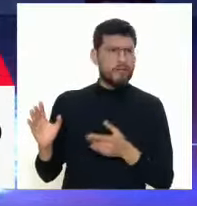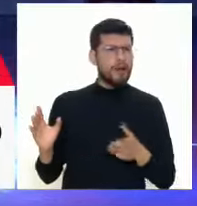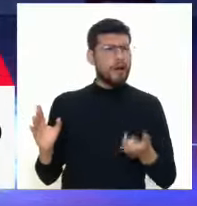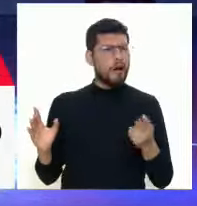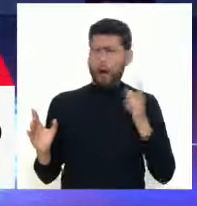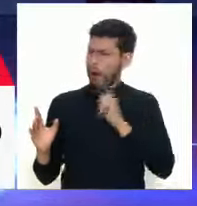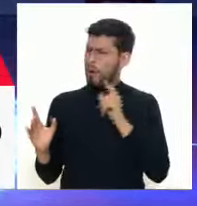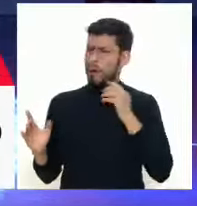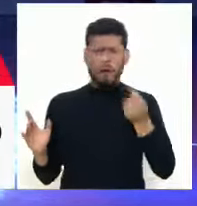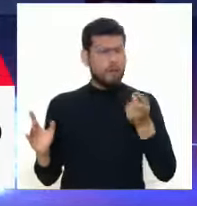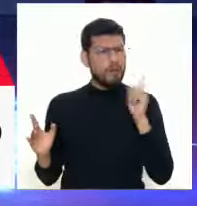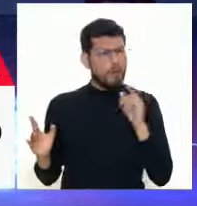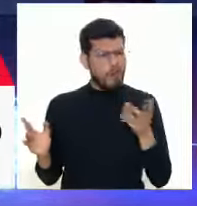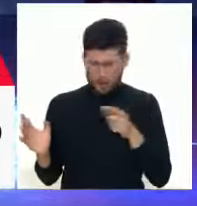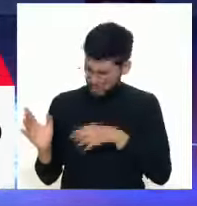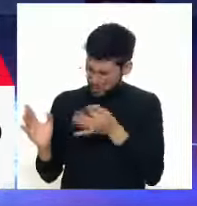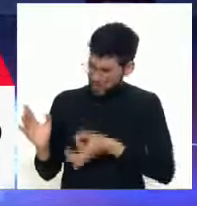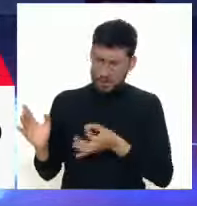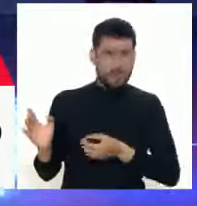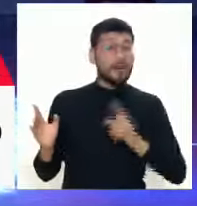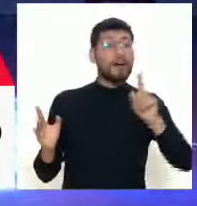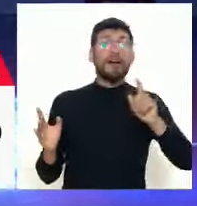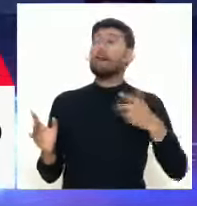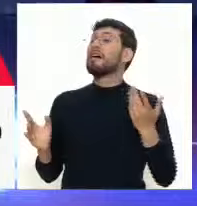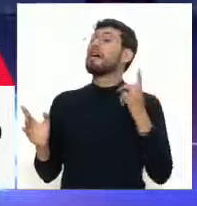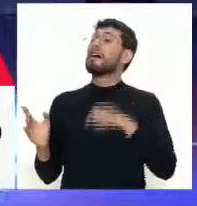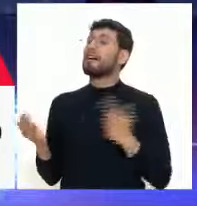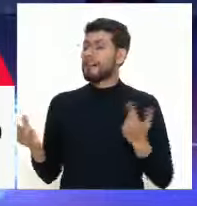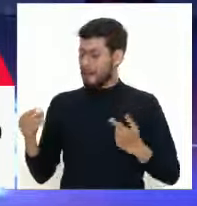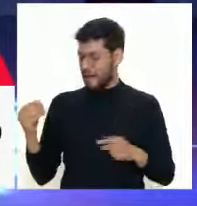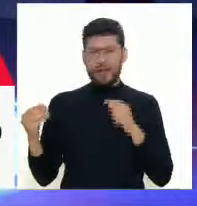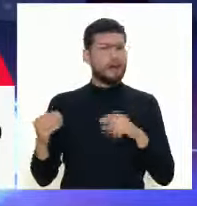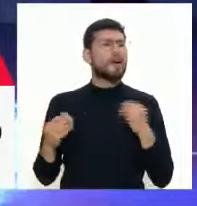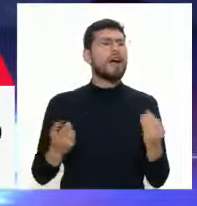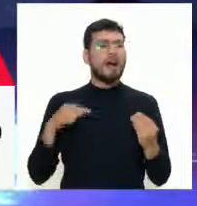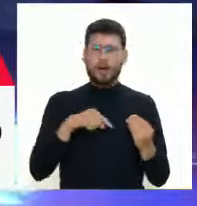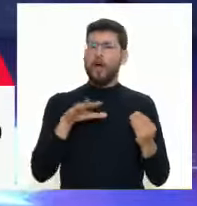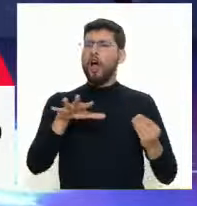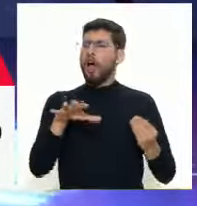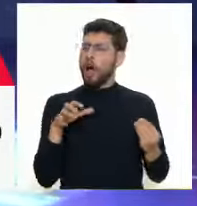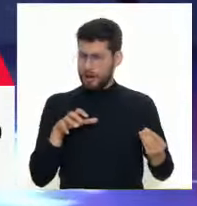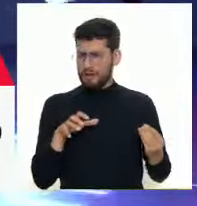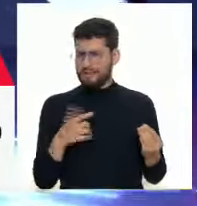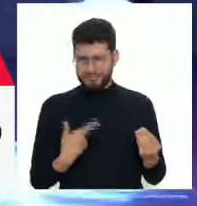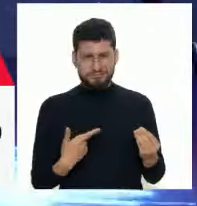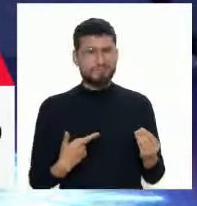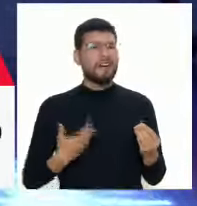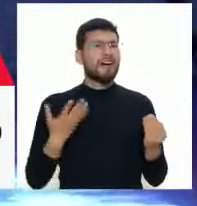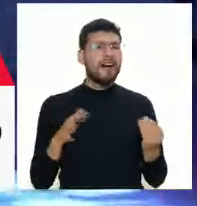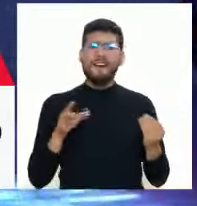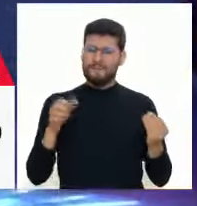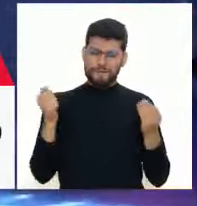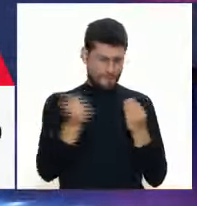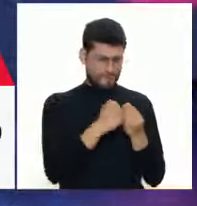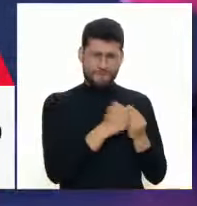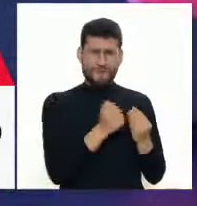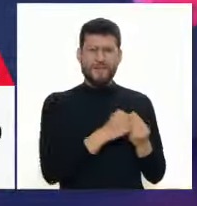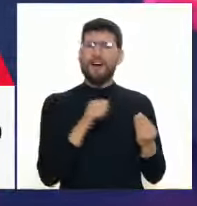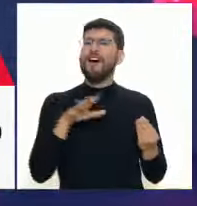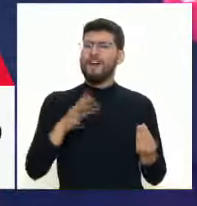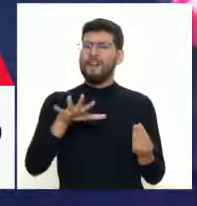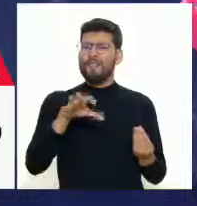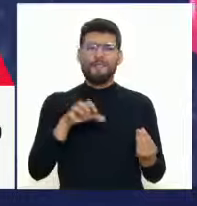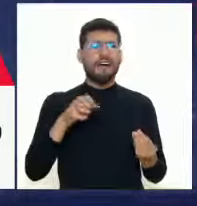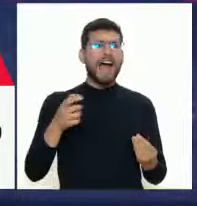¿Cómo que es de mentira? Lo que pasa es que es una pizza congelada. Está fría, está